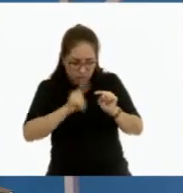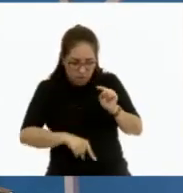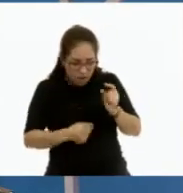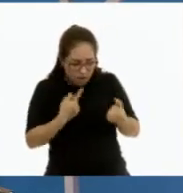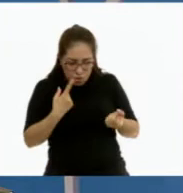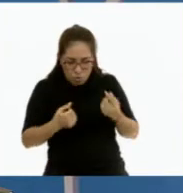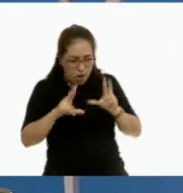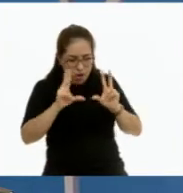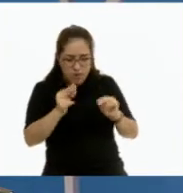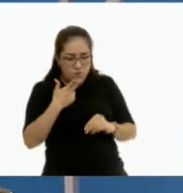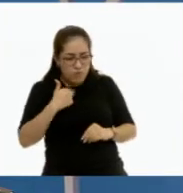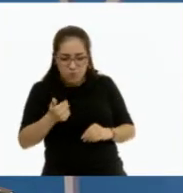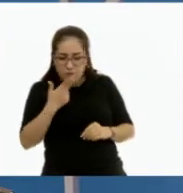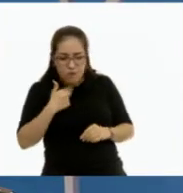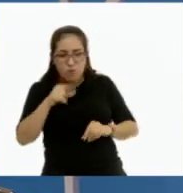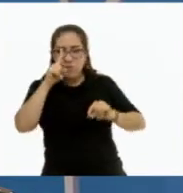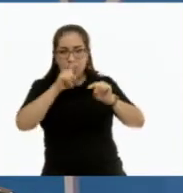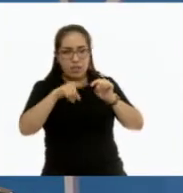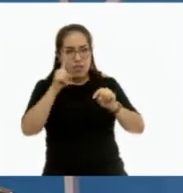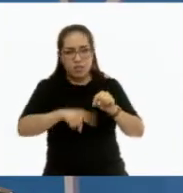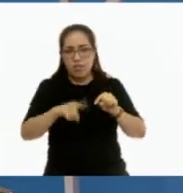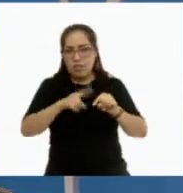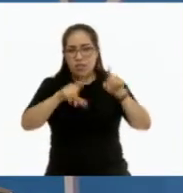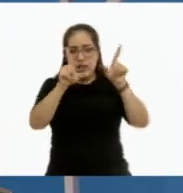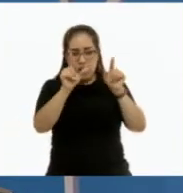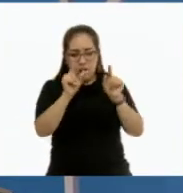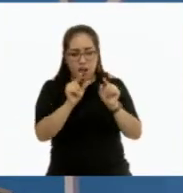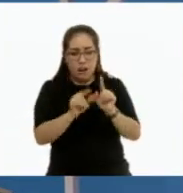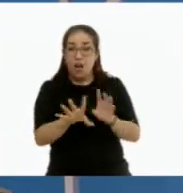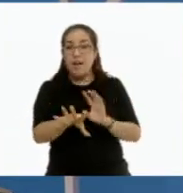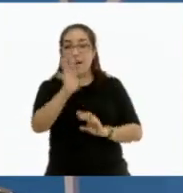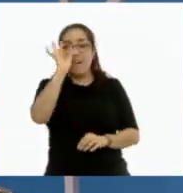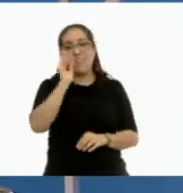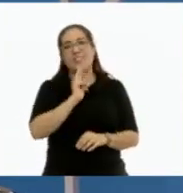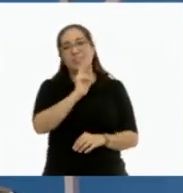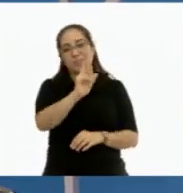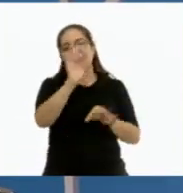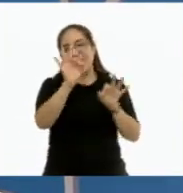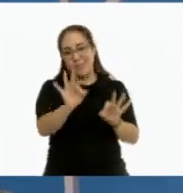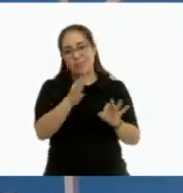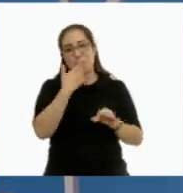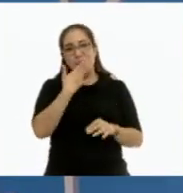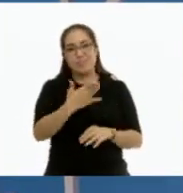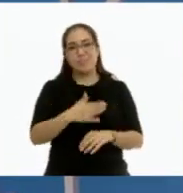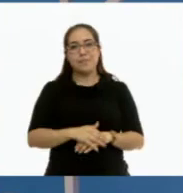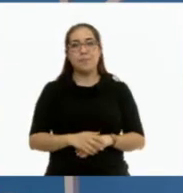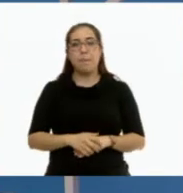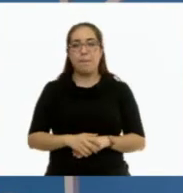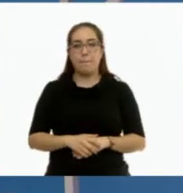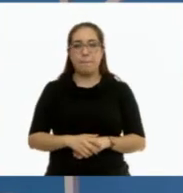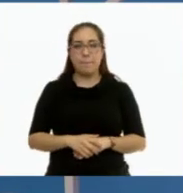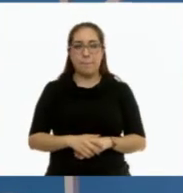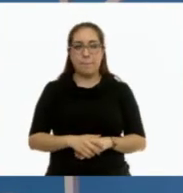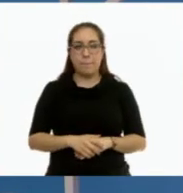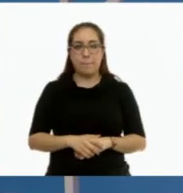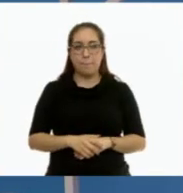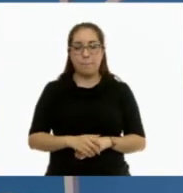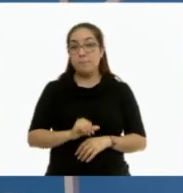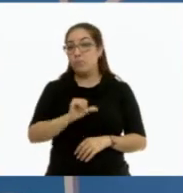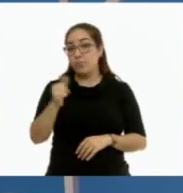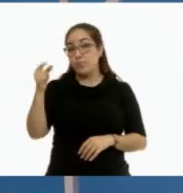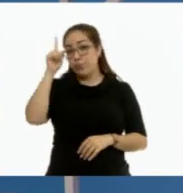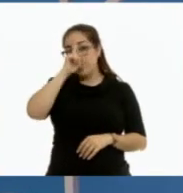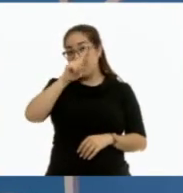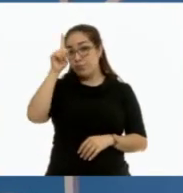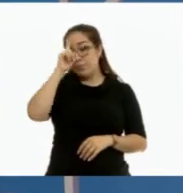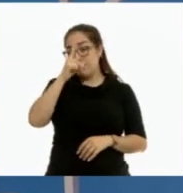hasta quedar con el mínimo número de opciones y entonces encontrar tu respuesta. Exacto. El siguiente consejo